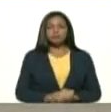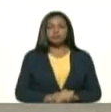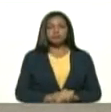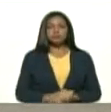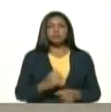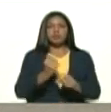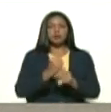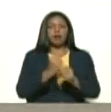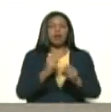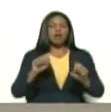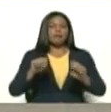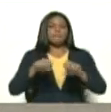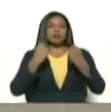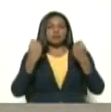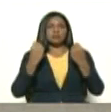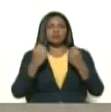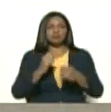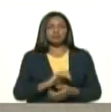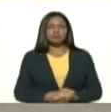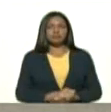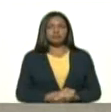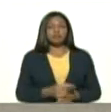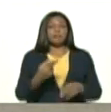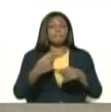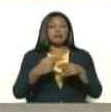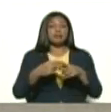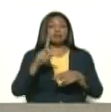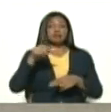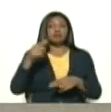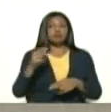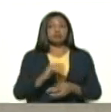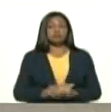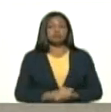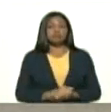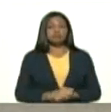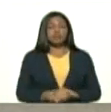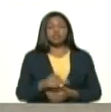ocupación panadero. Qué peligro, ¿verdad? Panadero.